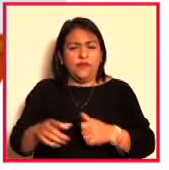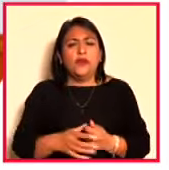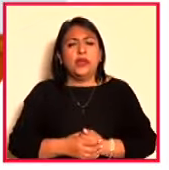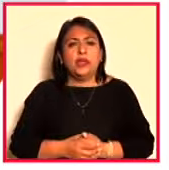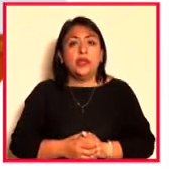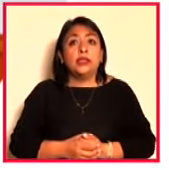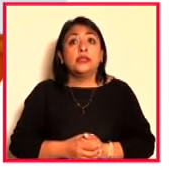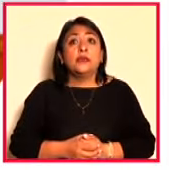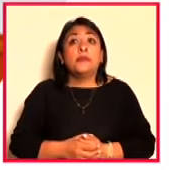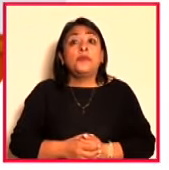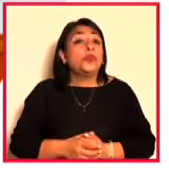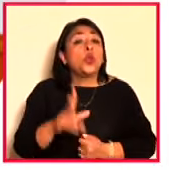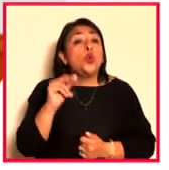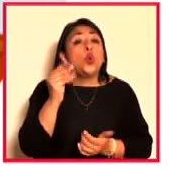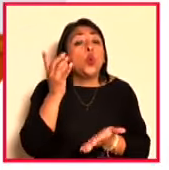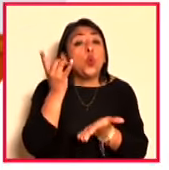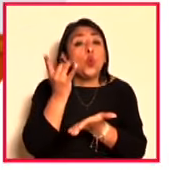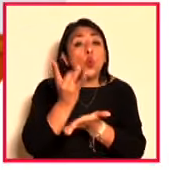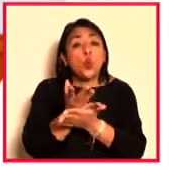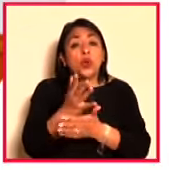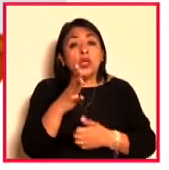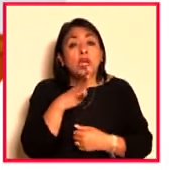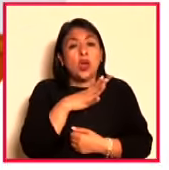Pero no solamente tenemos